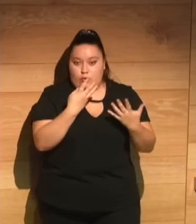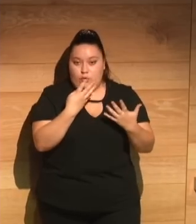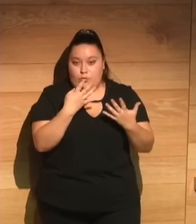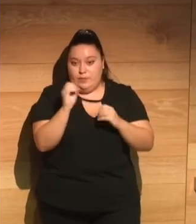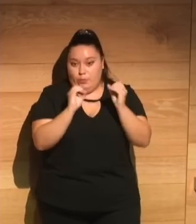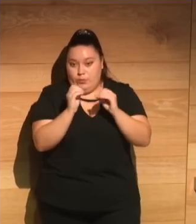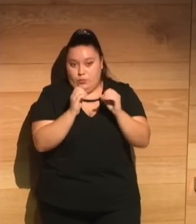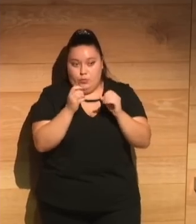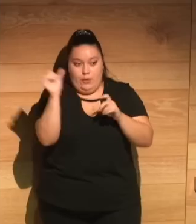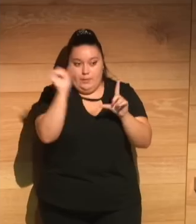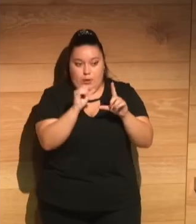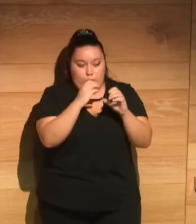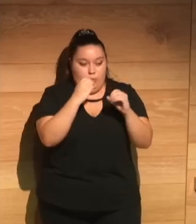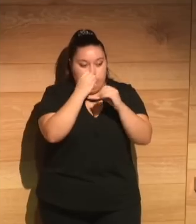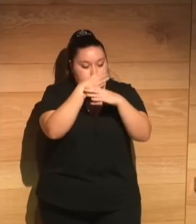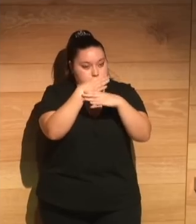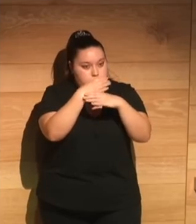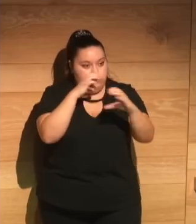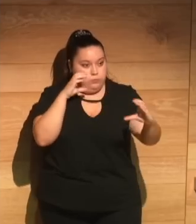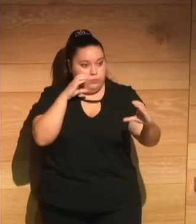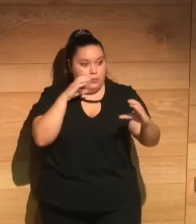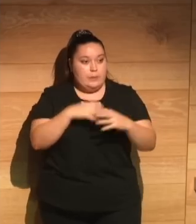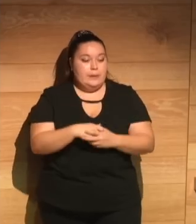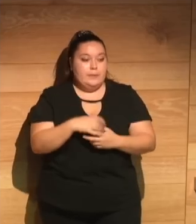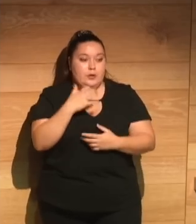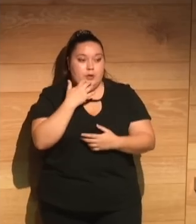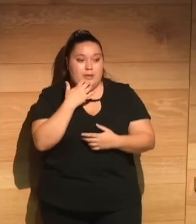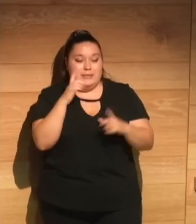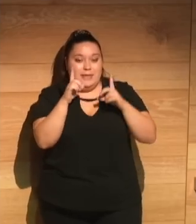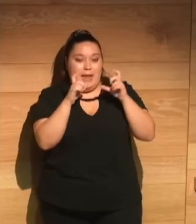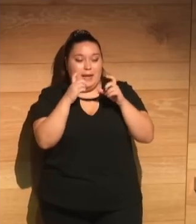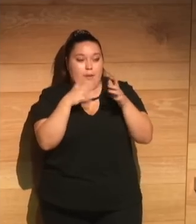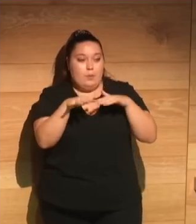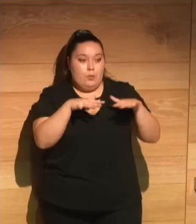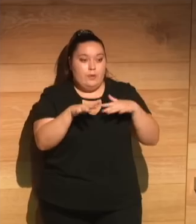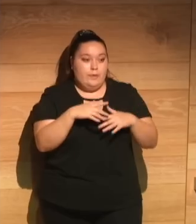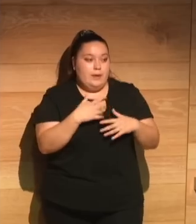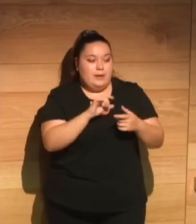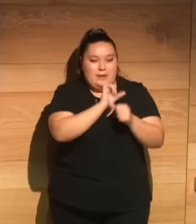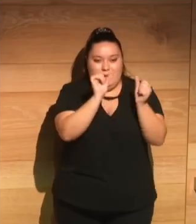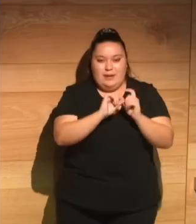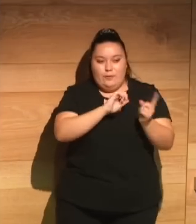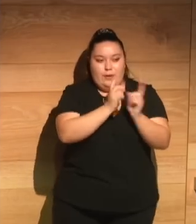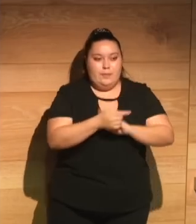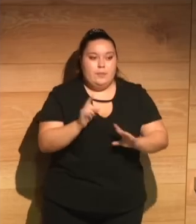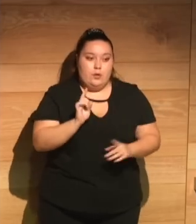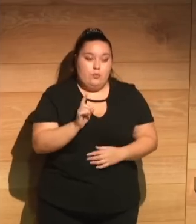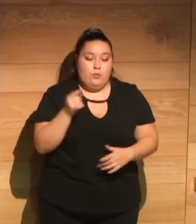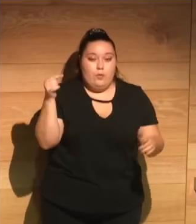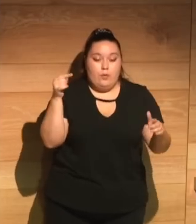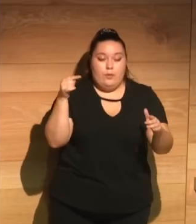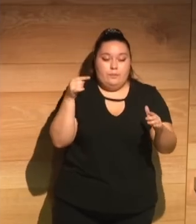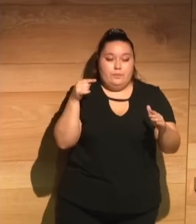película se hizo con el diafragma completamente abierto. Pero en el momento que movías un poco la cámara, se te deformaba el muerto. No se deforma nada, pero muy poca profundidad